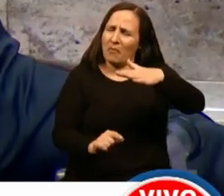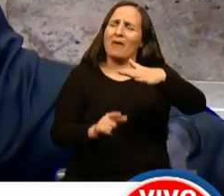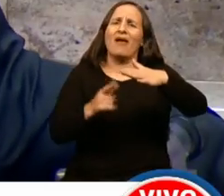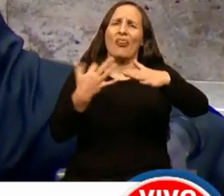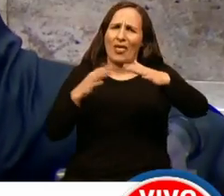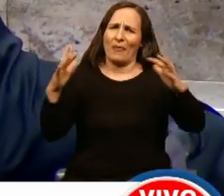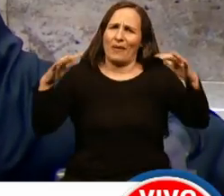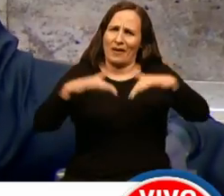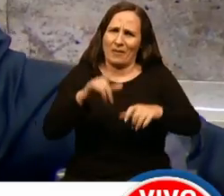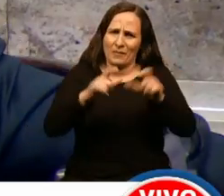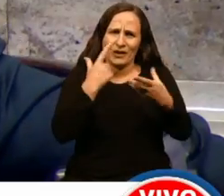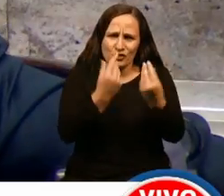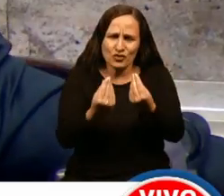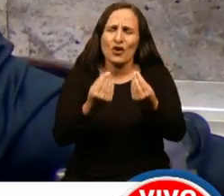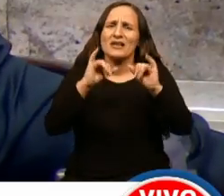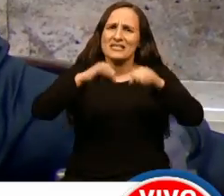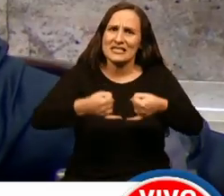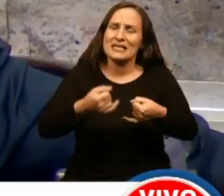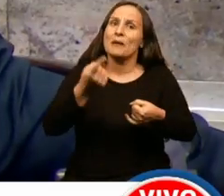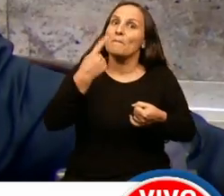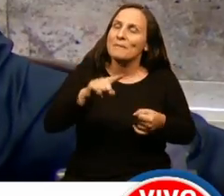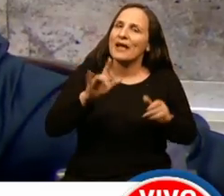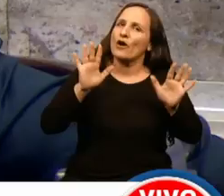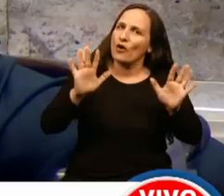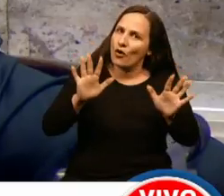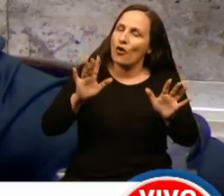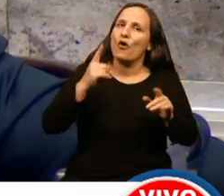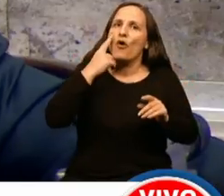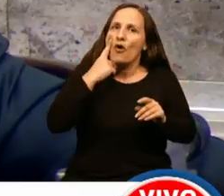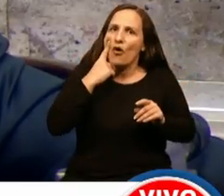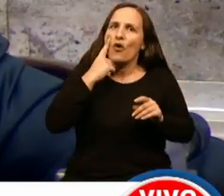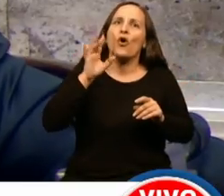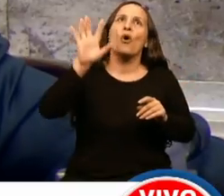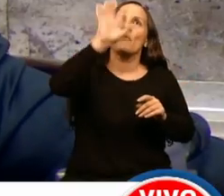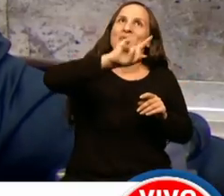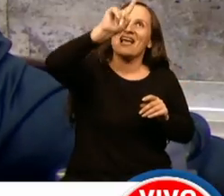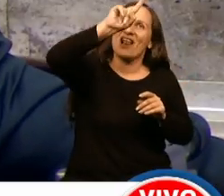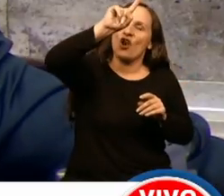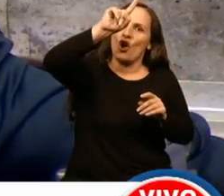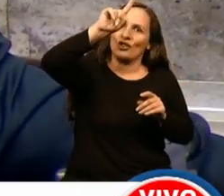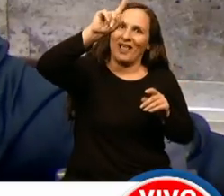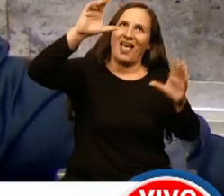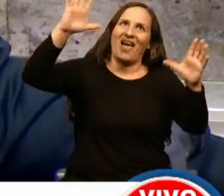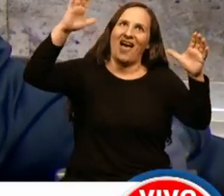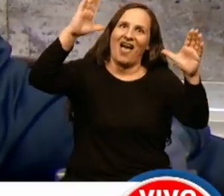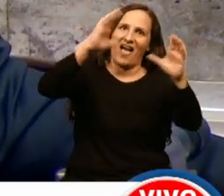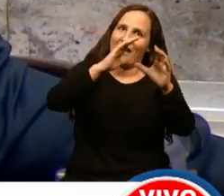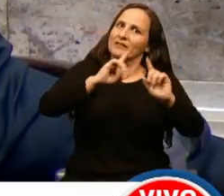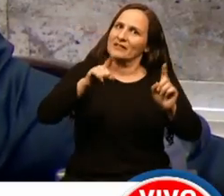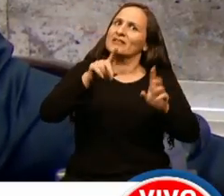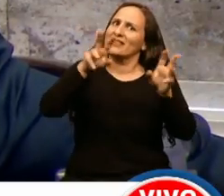más complicadas pero no hay que descuidarse del desarraigo y despoblar las provincias del norte así que eso es un tema de agenda